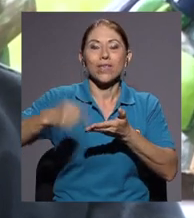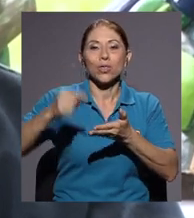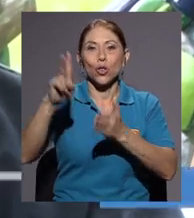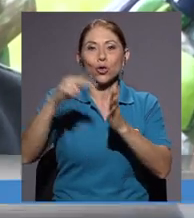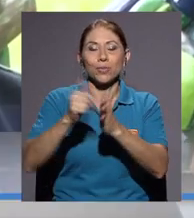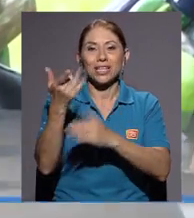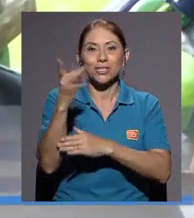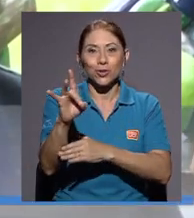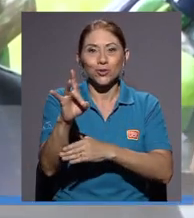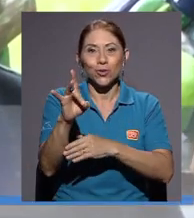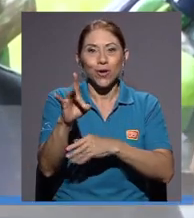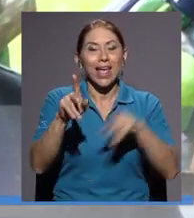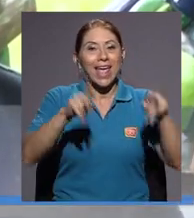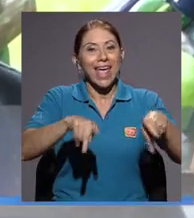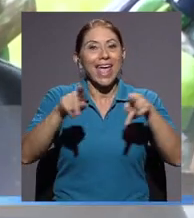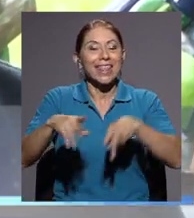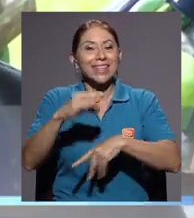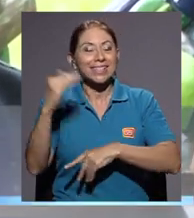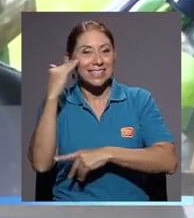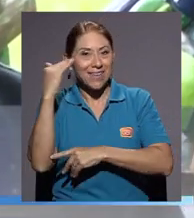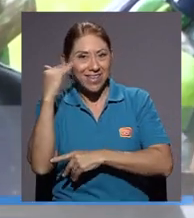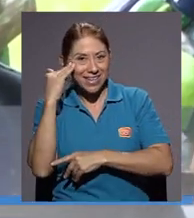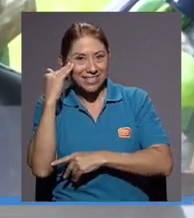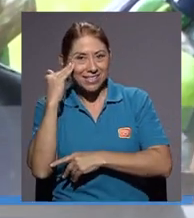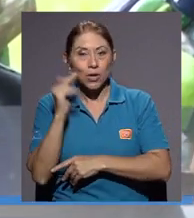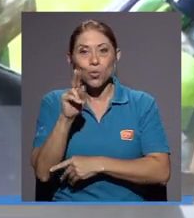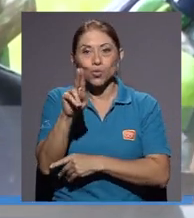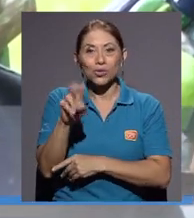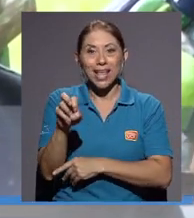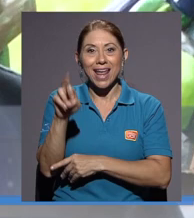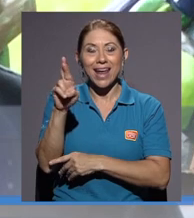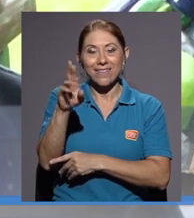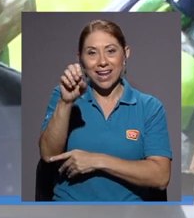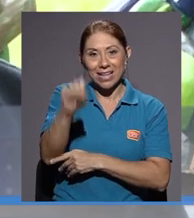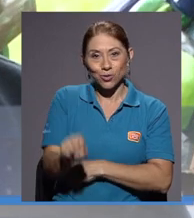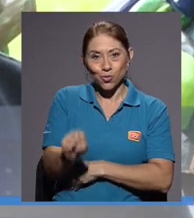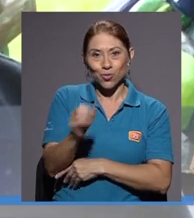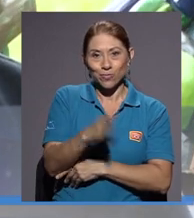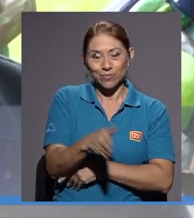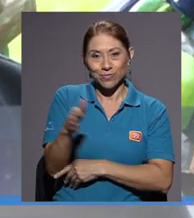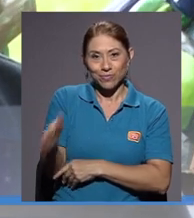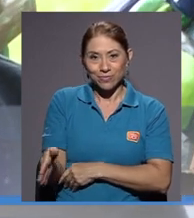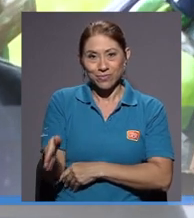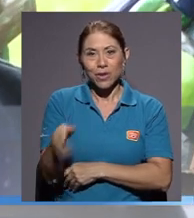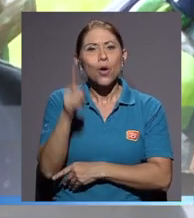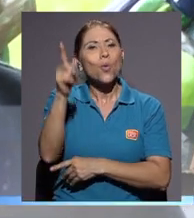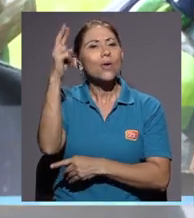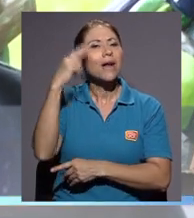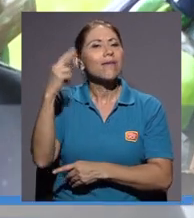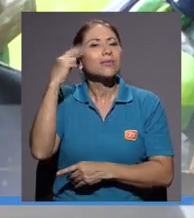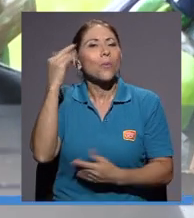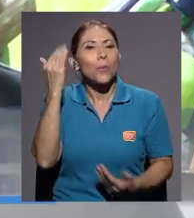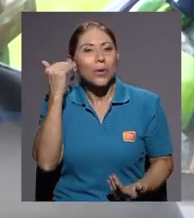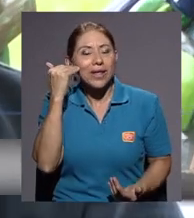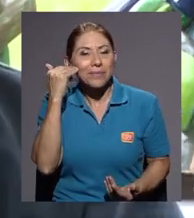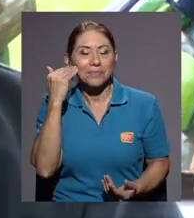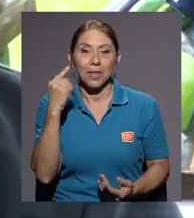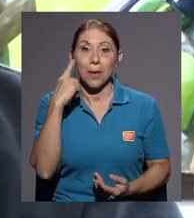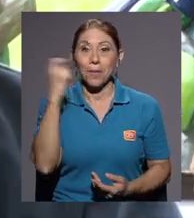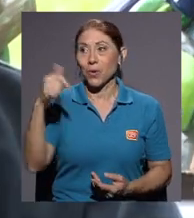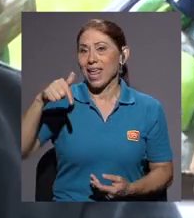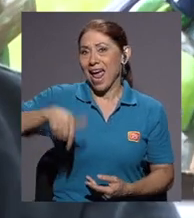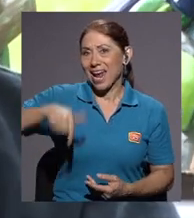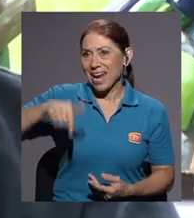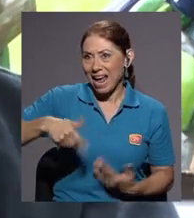Gentes y Saberes, la UCR en el Sur. Y eso es por una razón, porque acá la